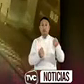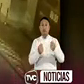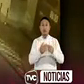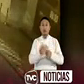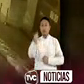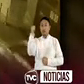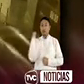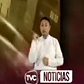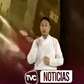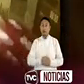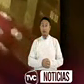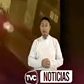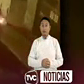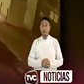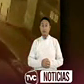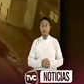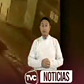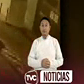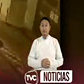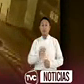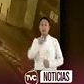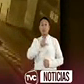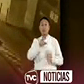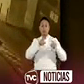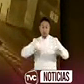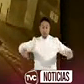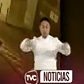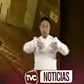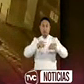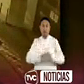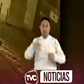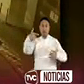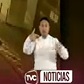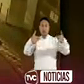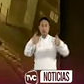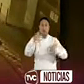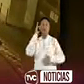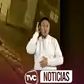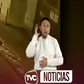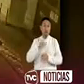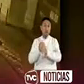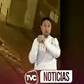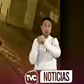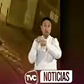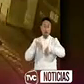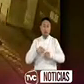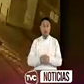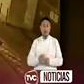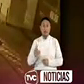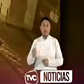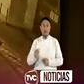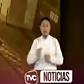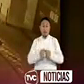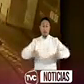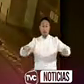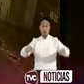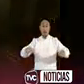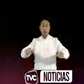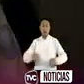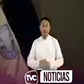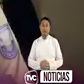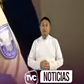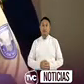parte posterior. Del primero se bajaron varios sujetos que con armas obligaron a la mujer a abrir los seguros y tomaron el